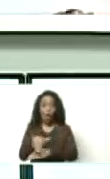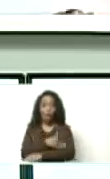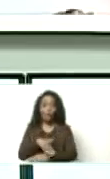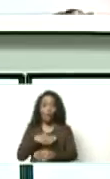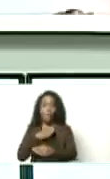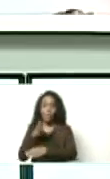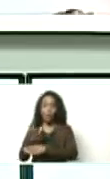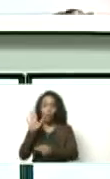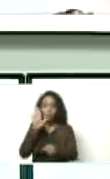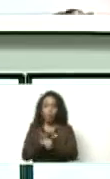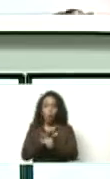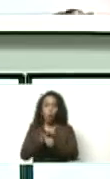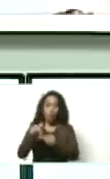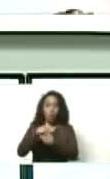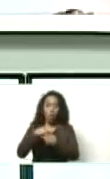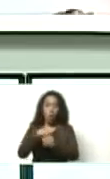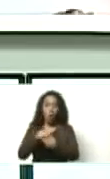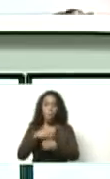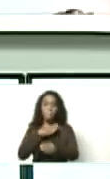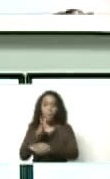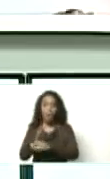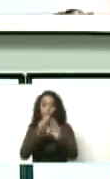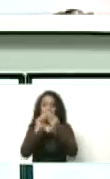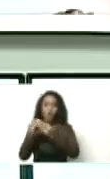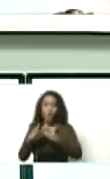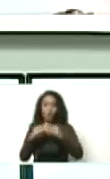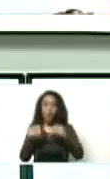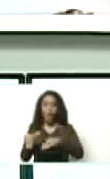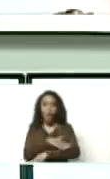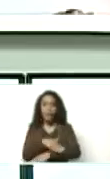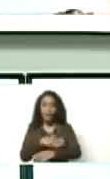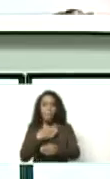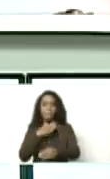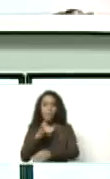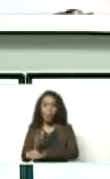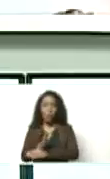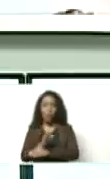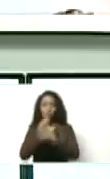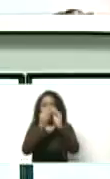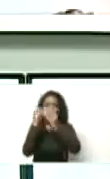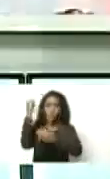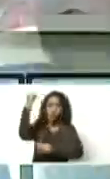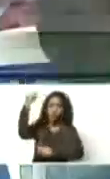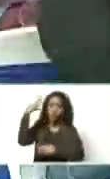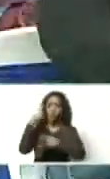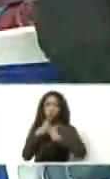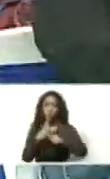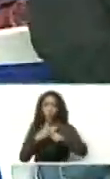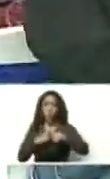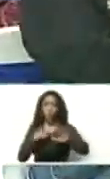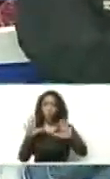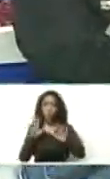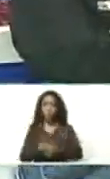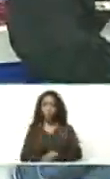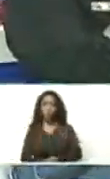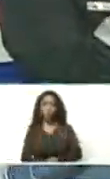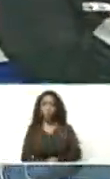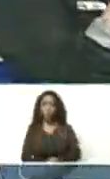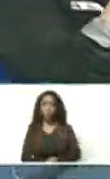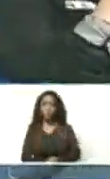Vamos a tapar todos los huecos, vamos a arreglar todas las calles, vamos a arreglar el alumbrado con el 1x10.